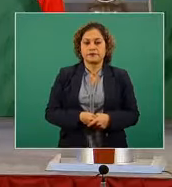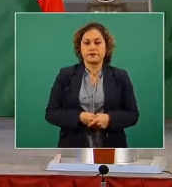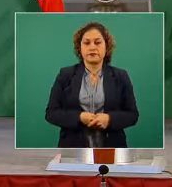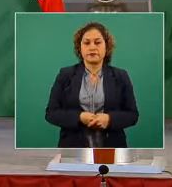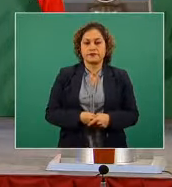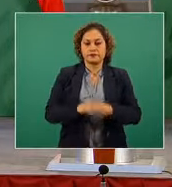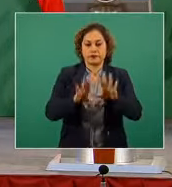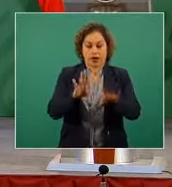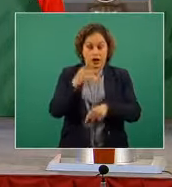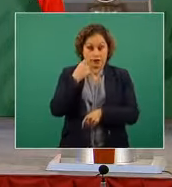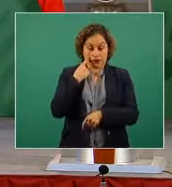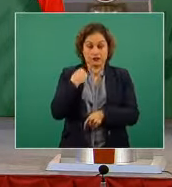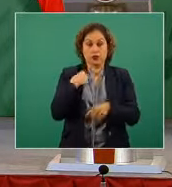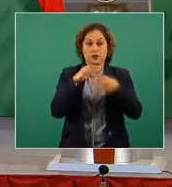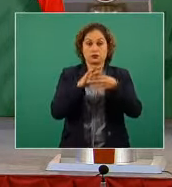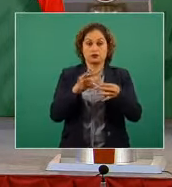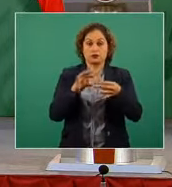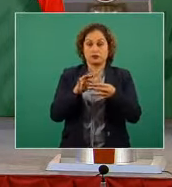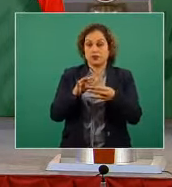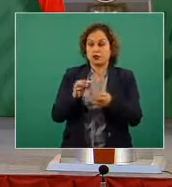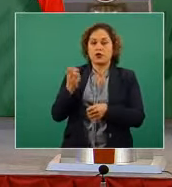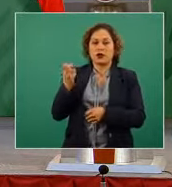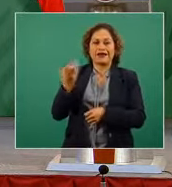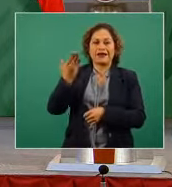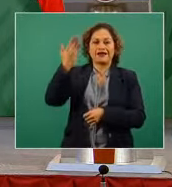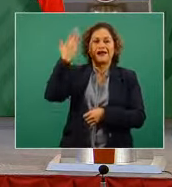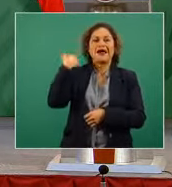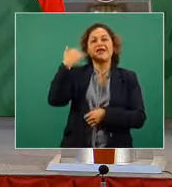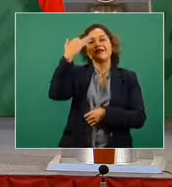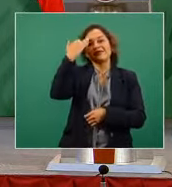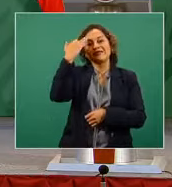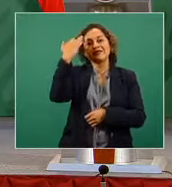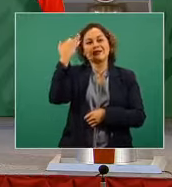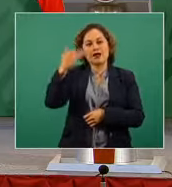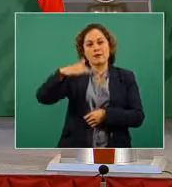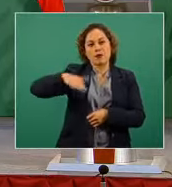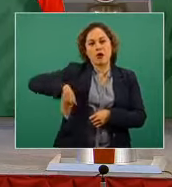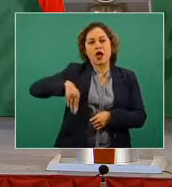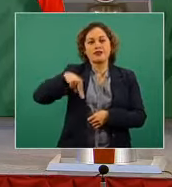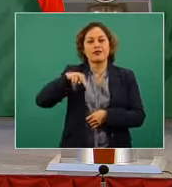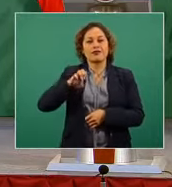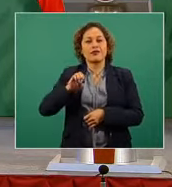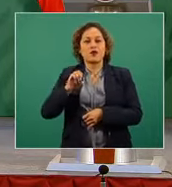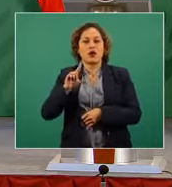Aquí abro un paréntesis para decir, el periodo neoliberal fue un periodo de saqueo,